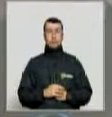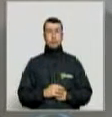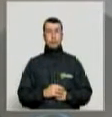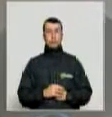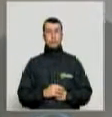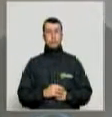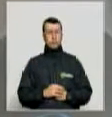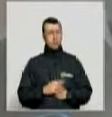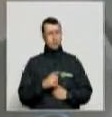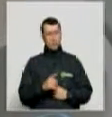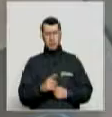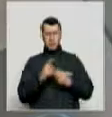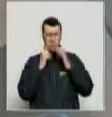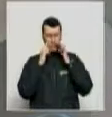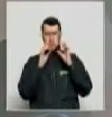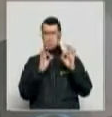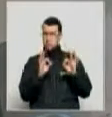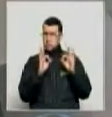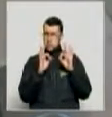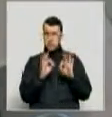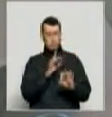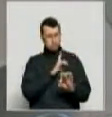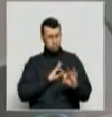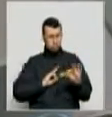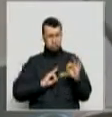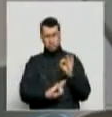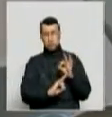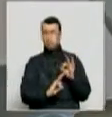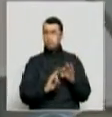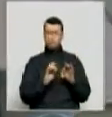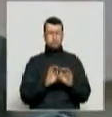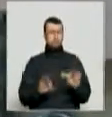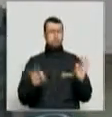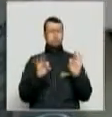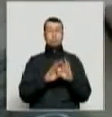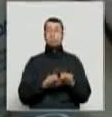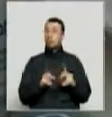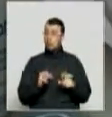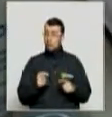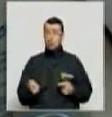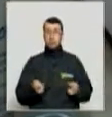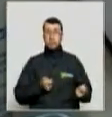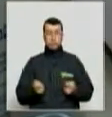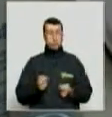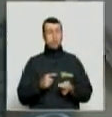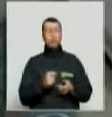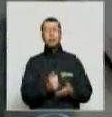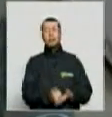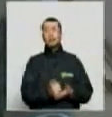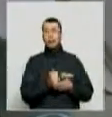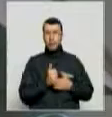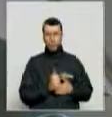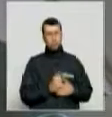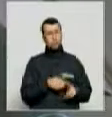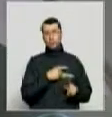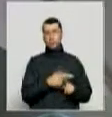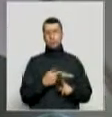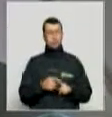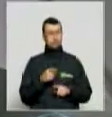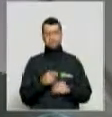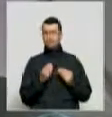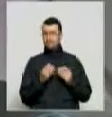que arroja los datos es muy importante y el análisis que brinda el equipo también, que nos ayuda a evaluar otros aspectos, también es